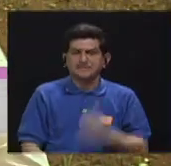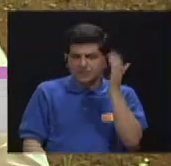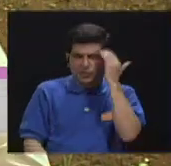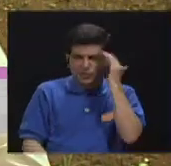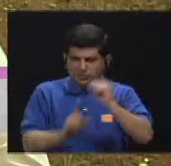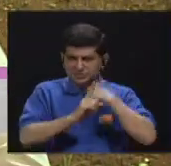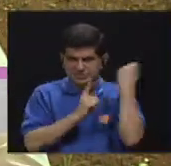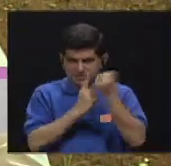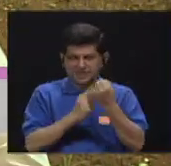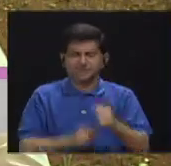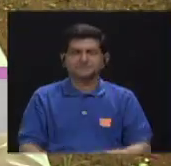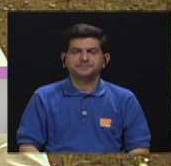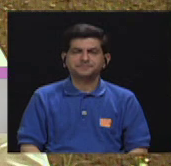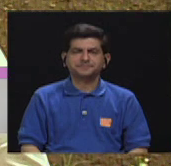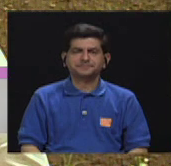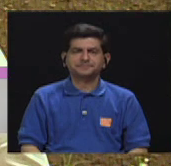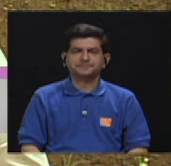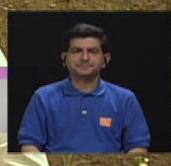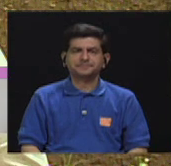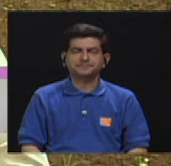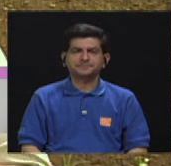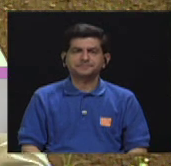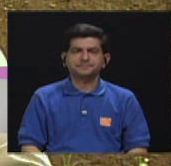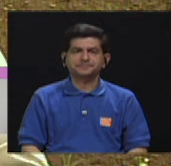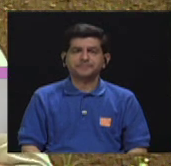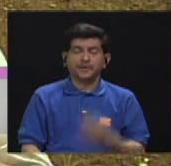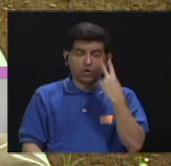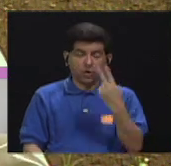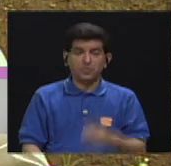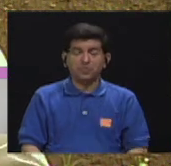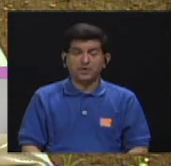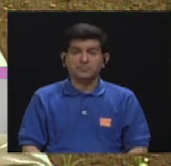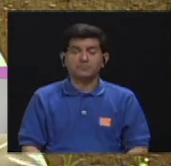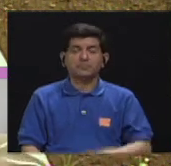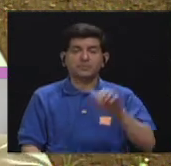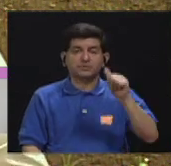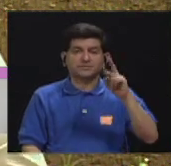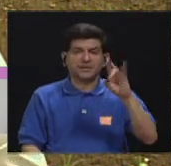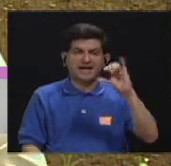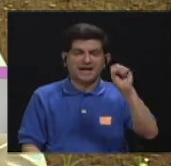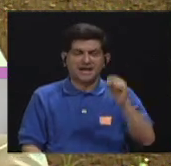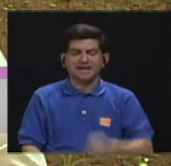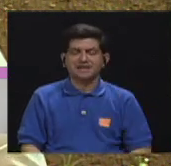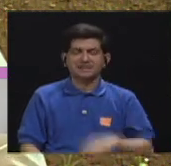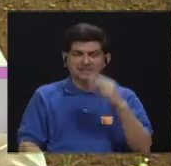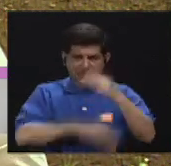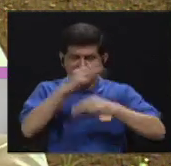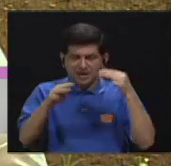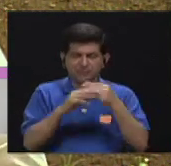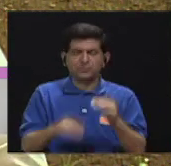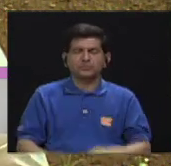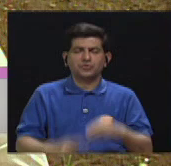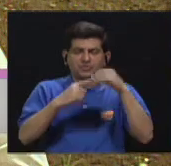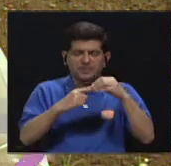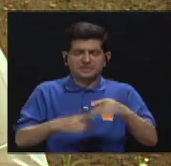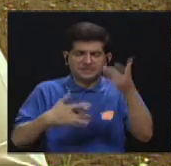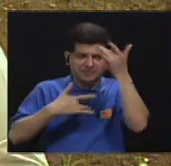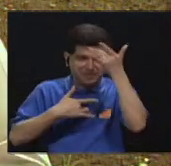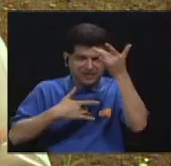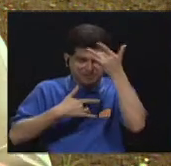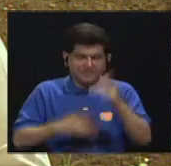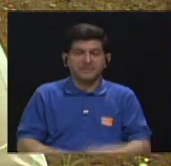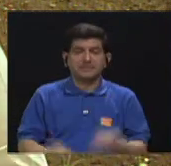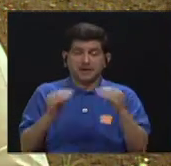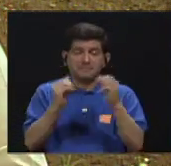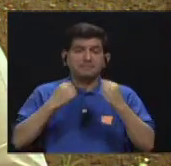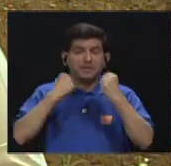asunto, resulta que, como lo hemos visto, la caries dental es la enfermedad más prevalente a nivel mundial. Uh-huh. Entonces, inclusive